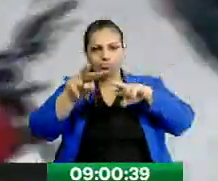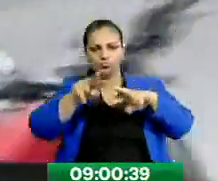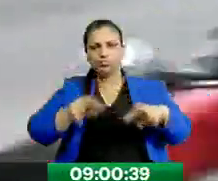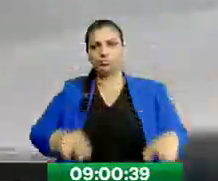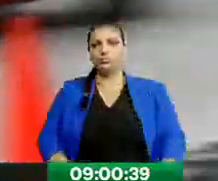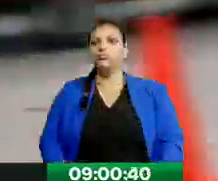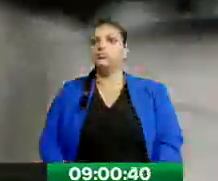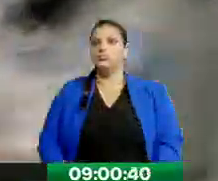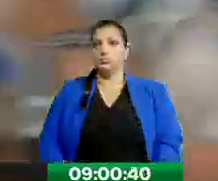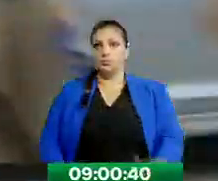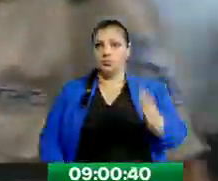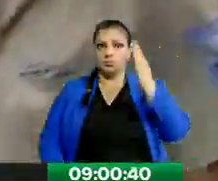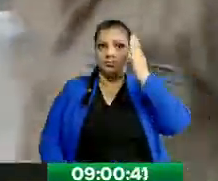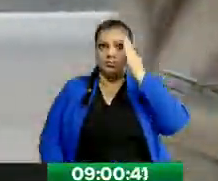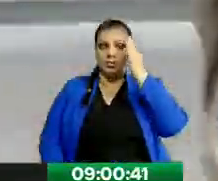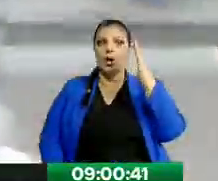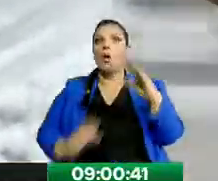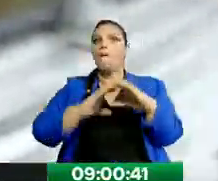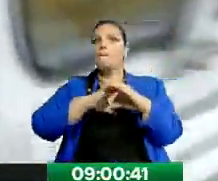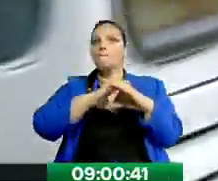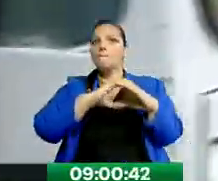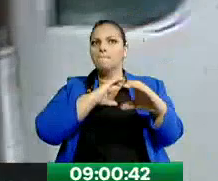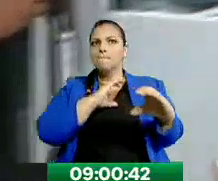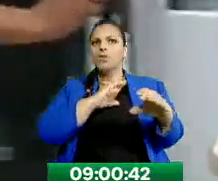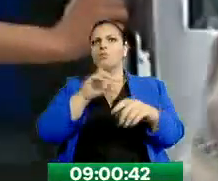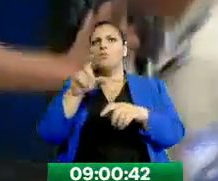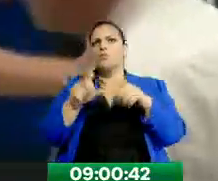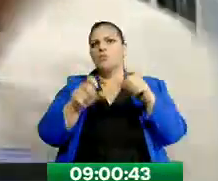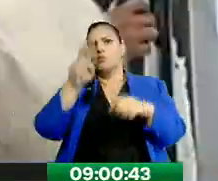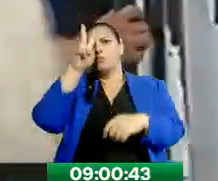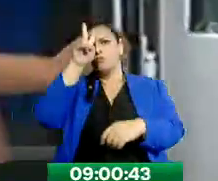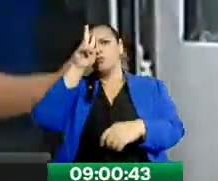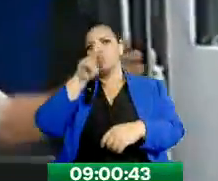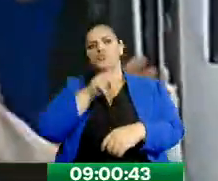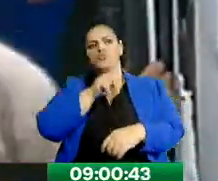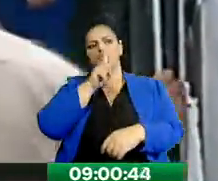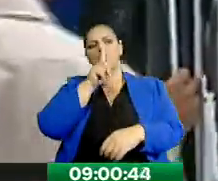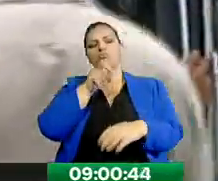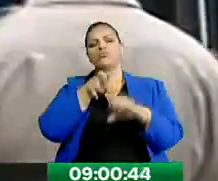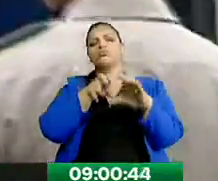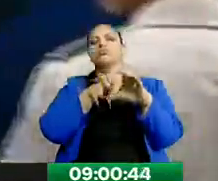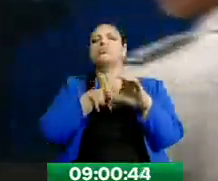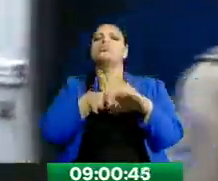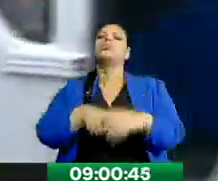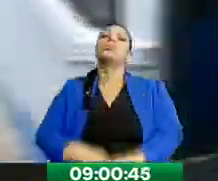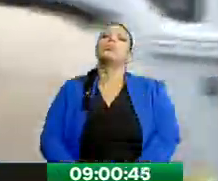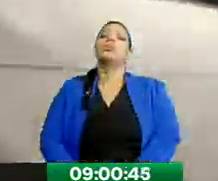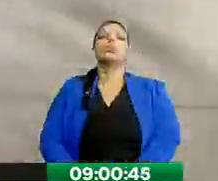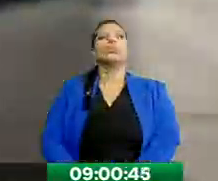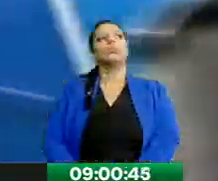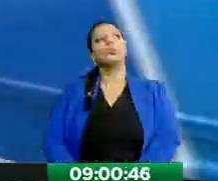al interior de los buses de transporte urbano. Aquí justo acaba de llegar un bus,